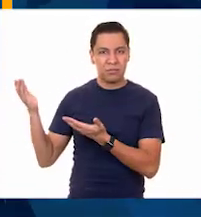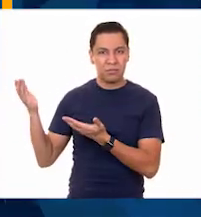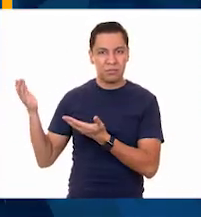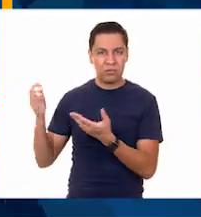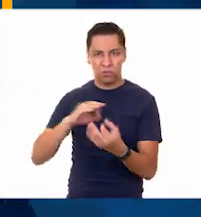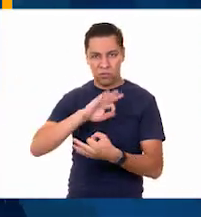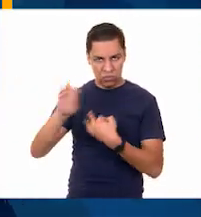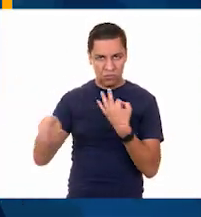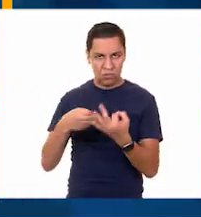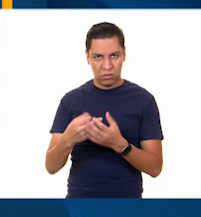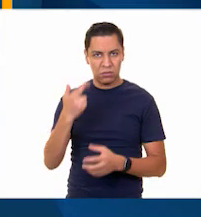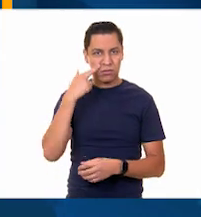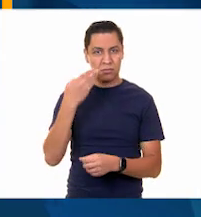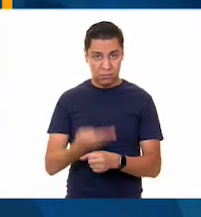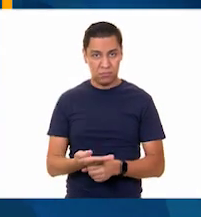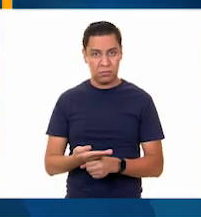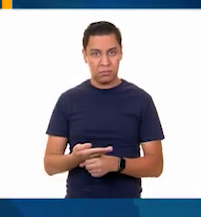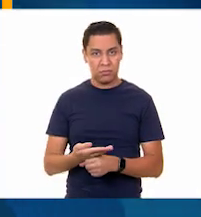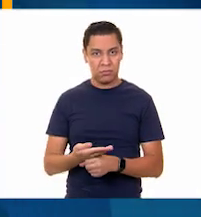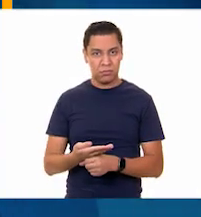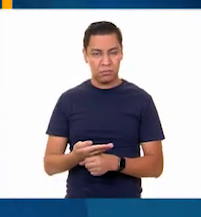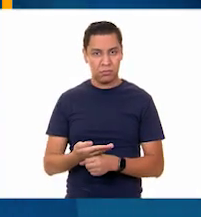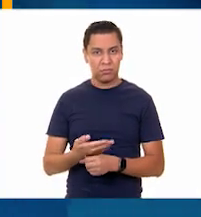Todos somos responsables.